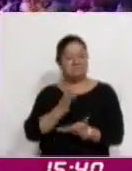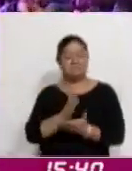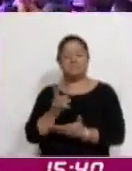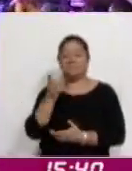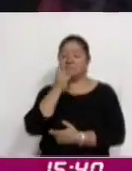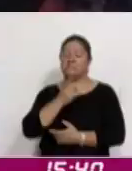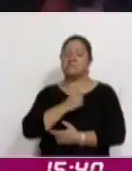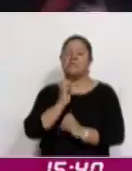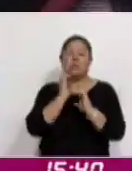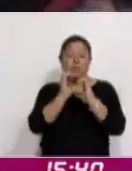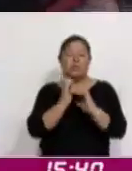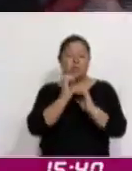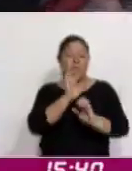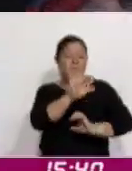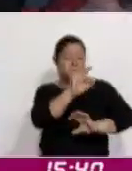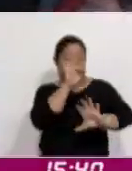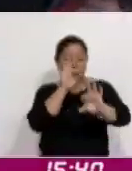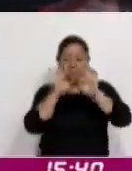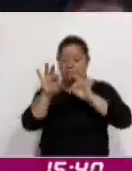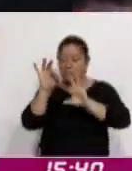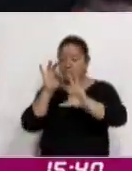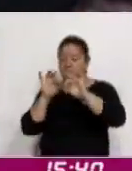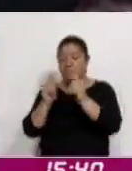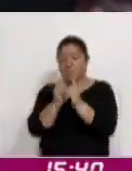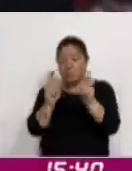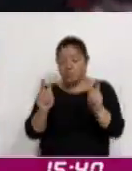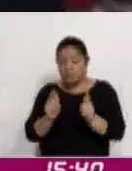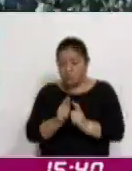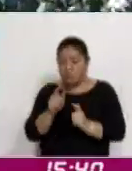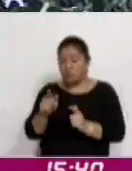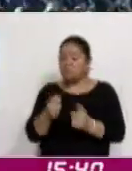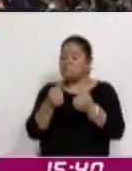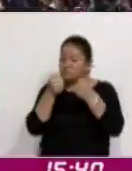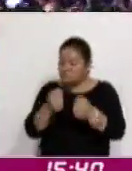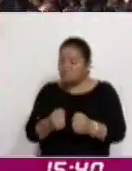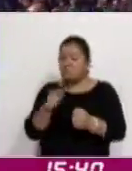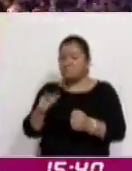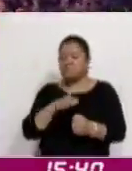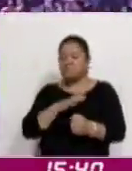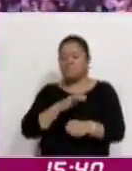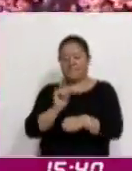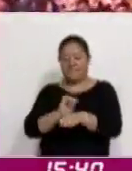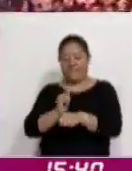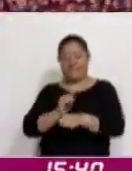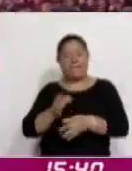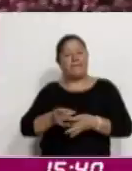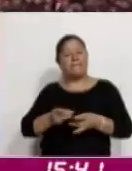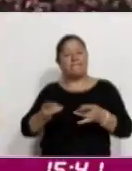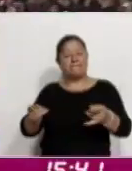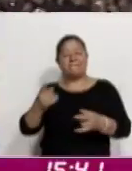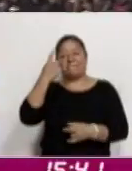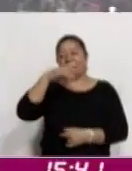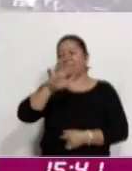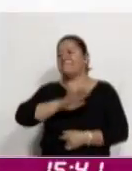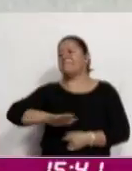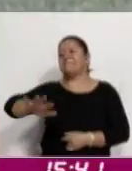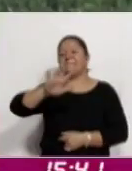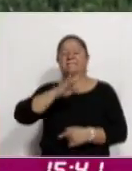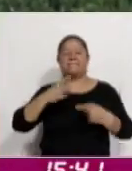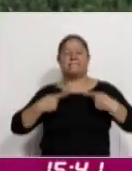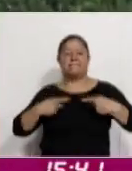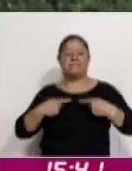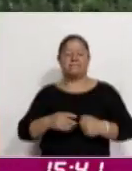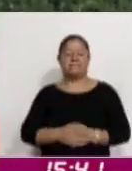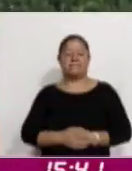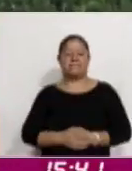que la cuidadosa selección de las agrupaciones musicales garantiza un espectáculo de calidad que deleitará a todos los asistentes.